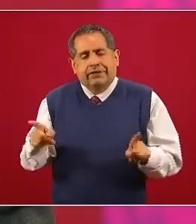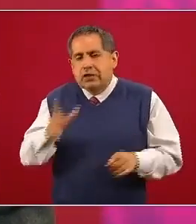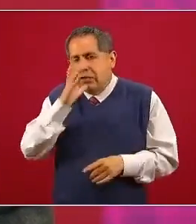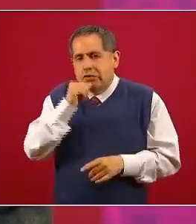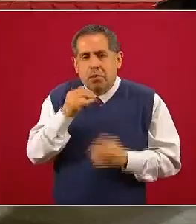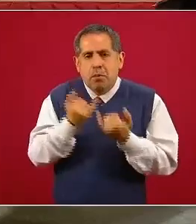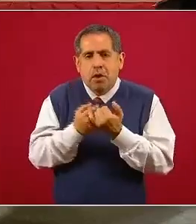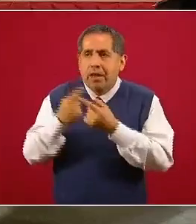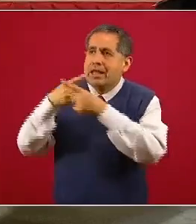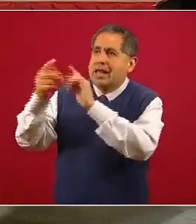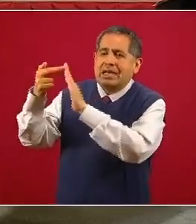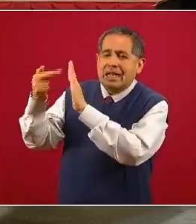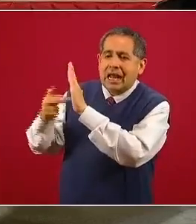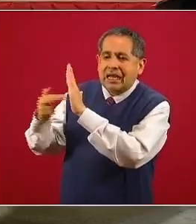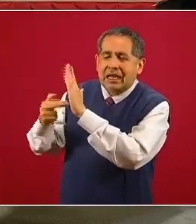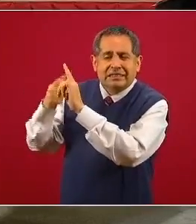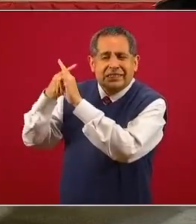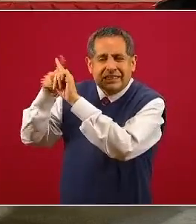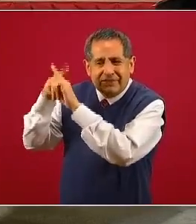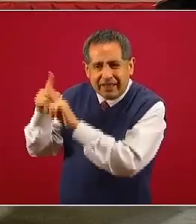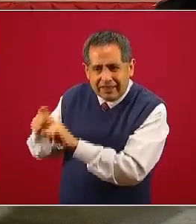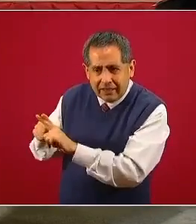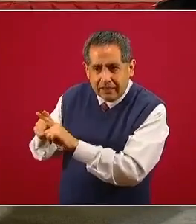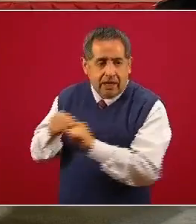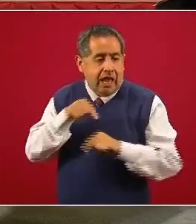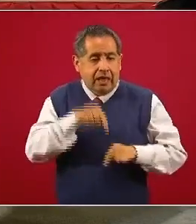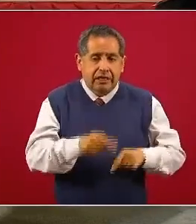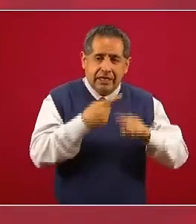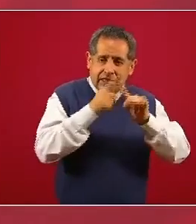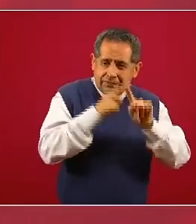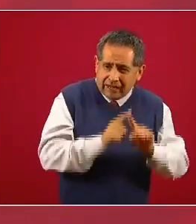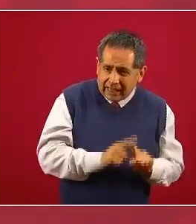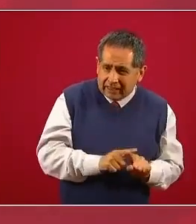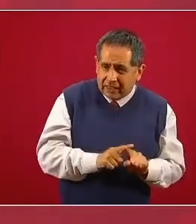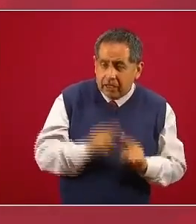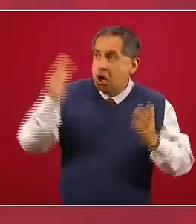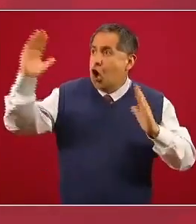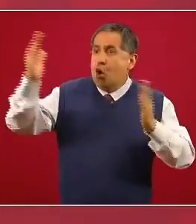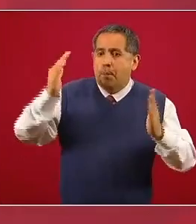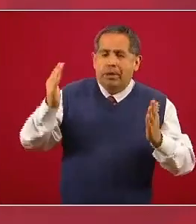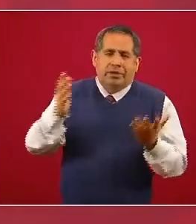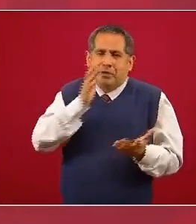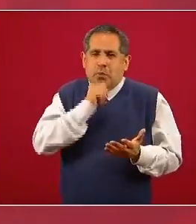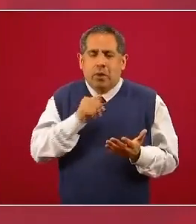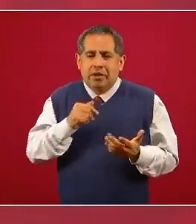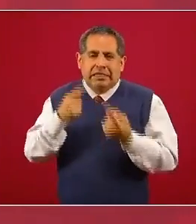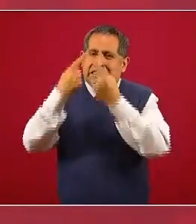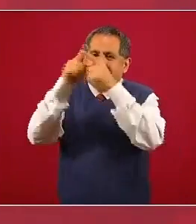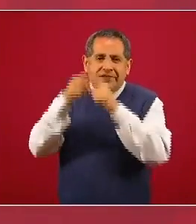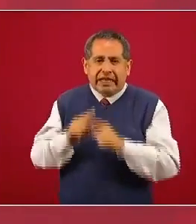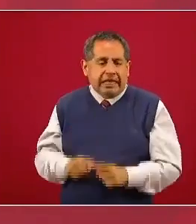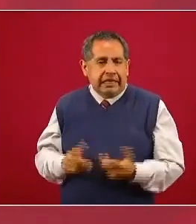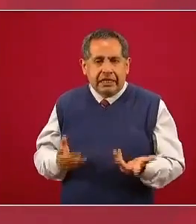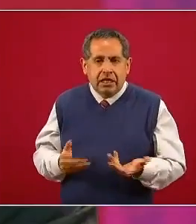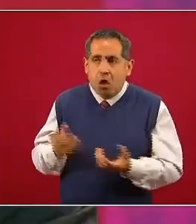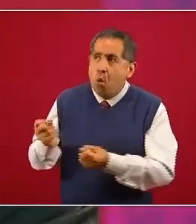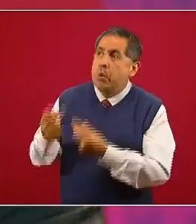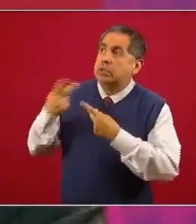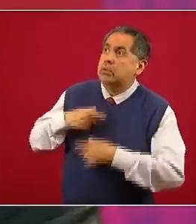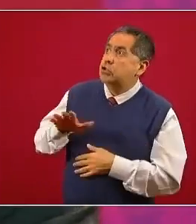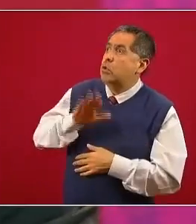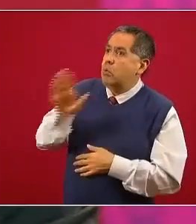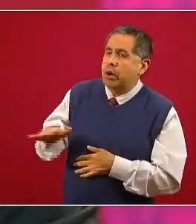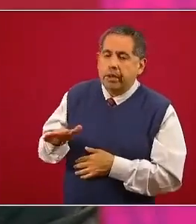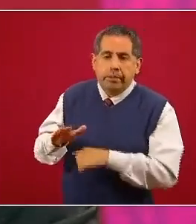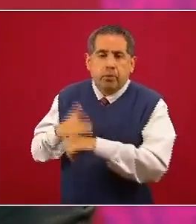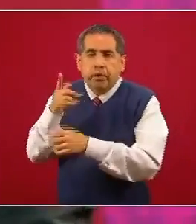números o respecto a las proporciones de cada uno de los conjuntos en los que se incluye la mortalidad, número de personas que fallecen